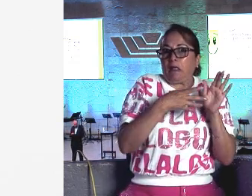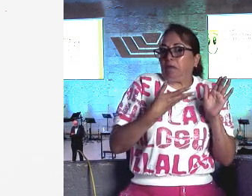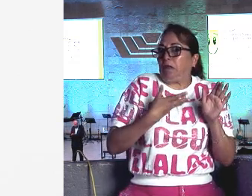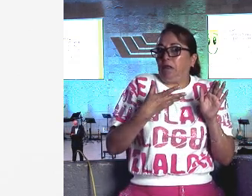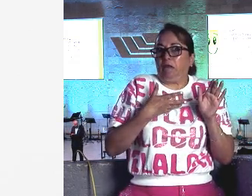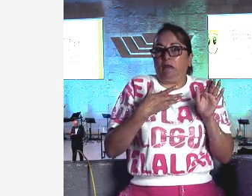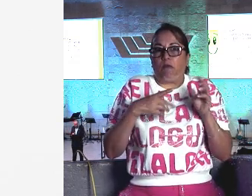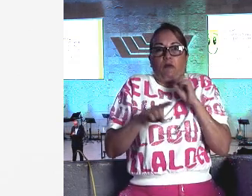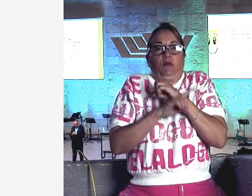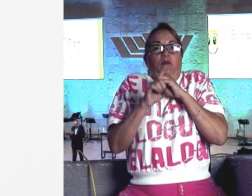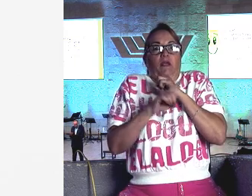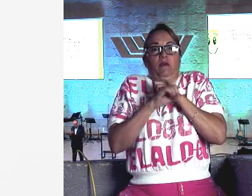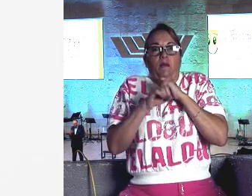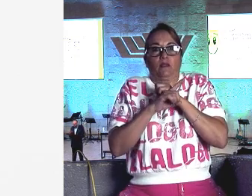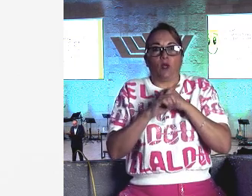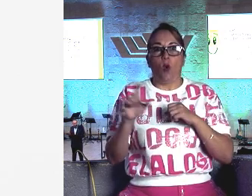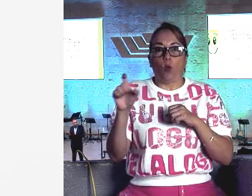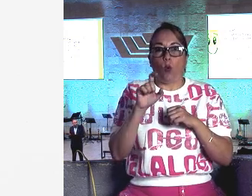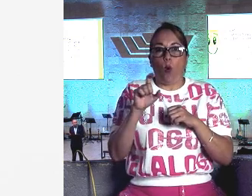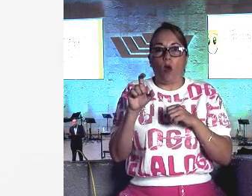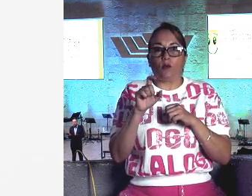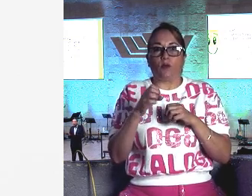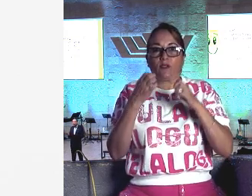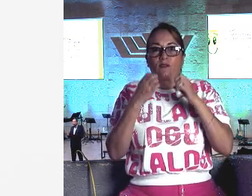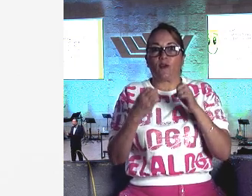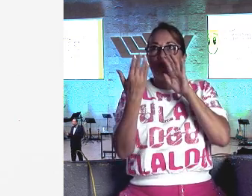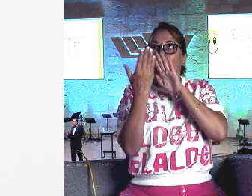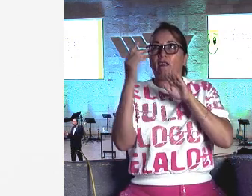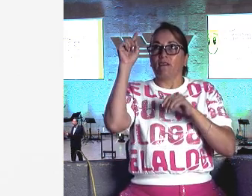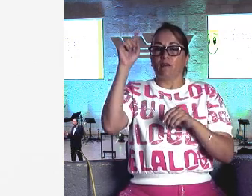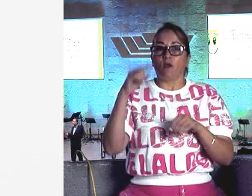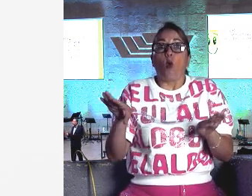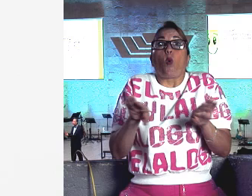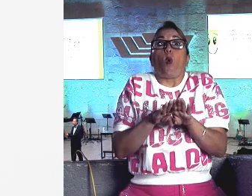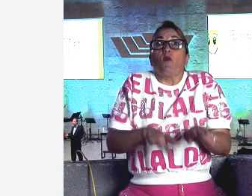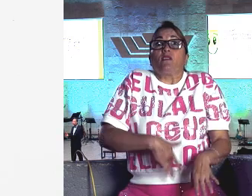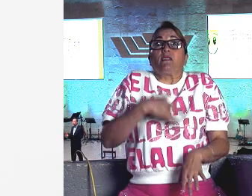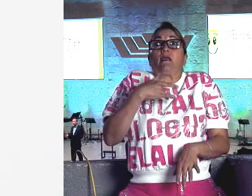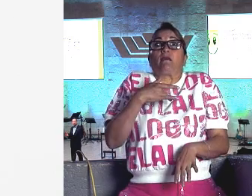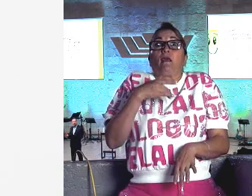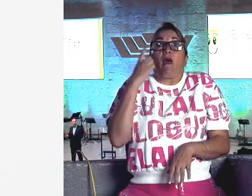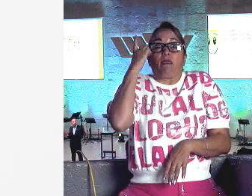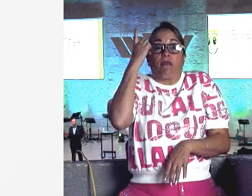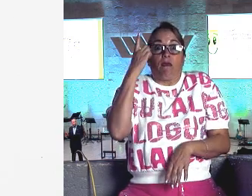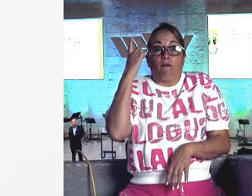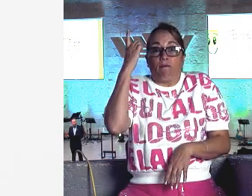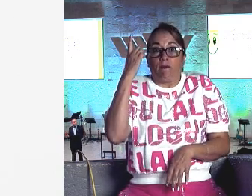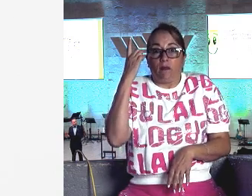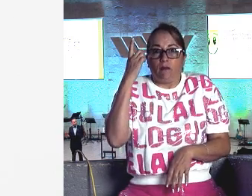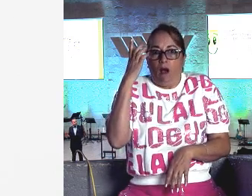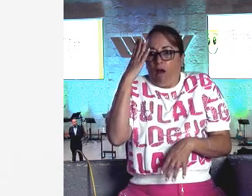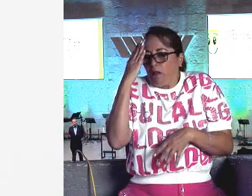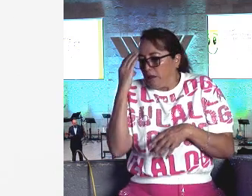mi angustia. Cuando estoy por rendirme, ¿cómo se sentía David? A punto de tirar la